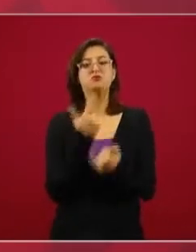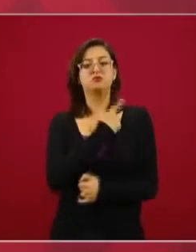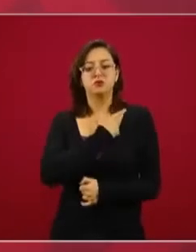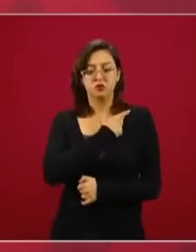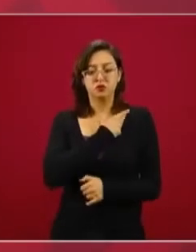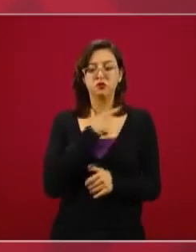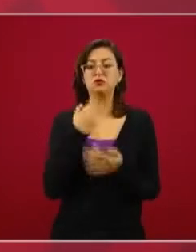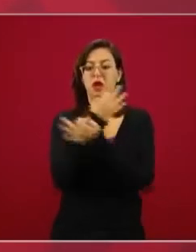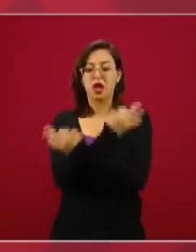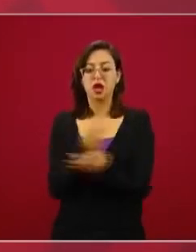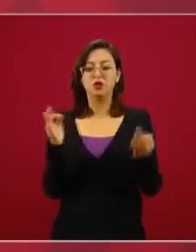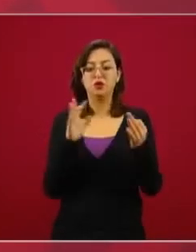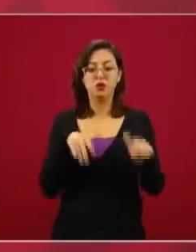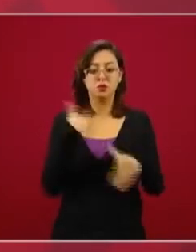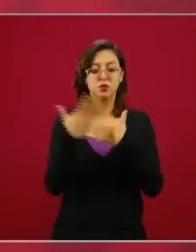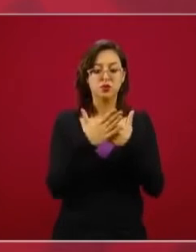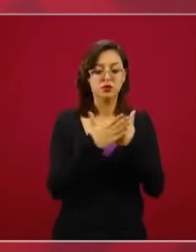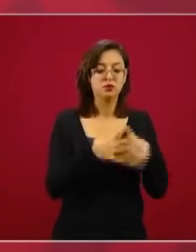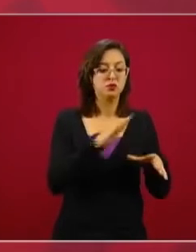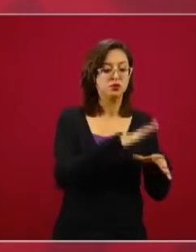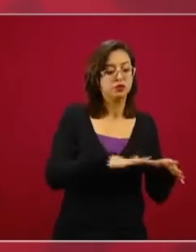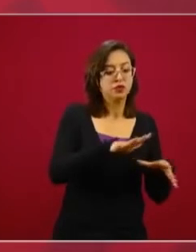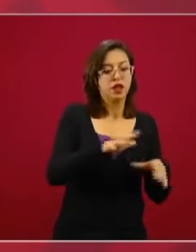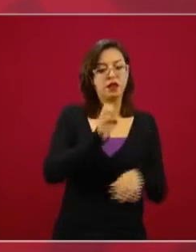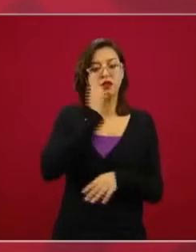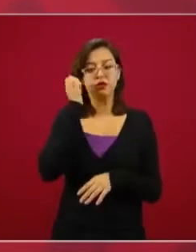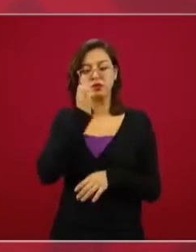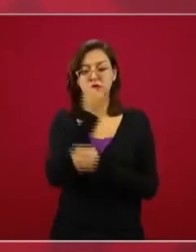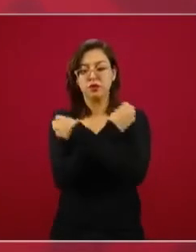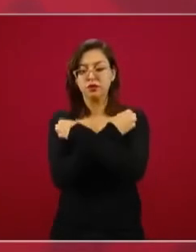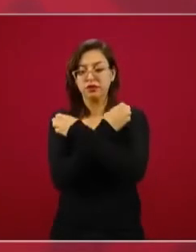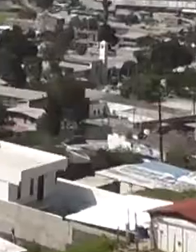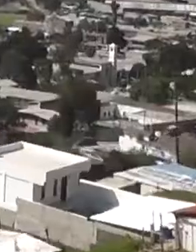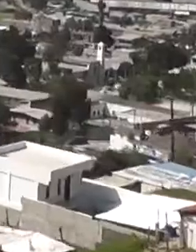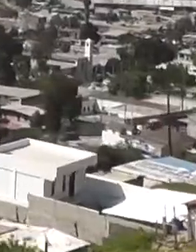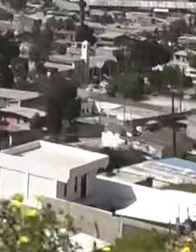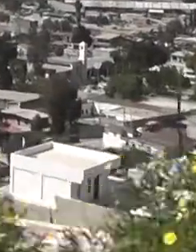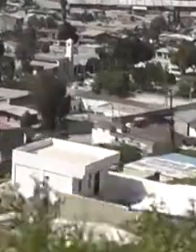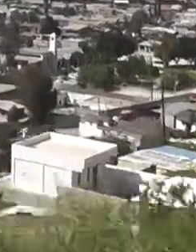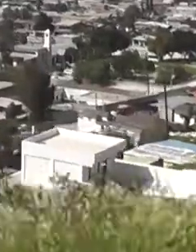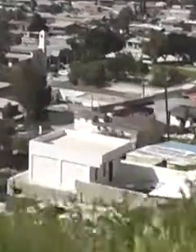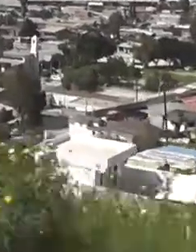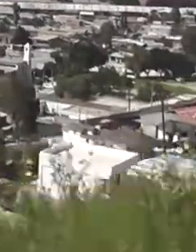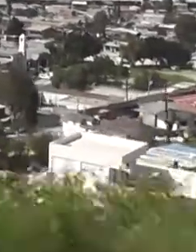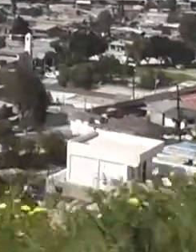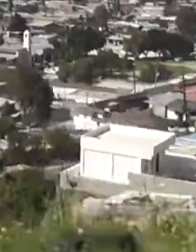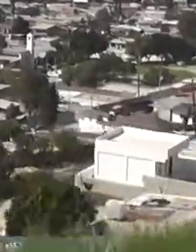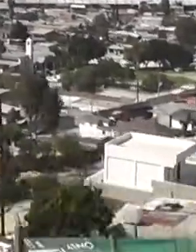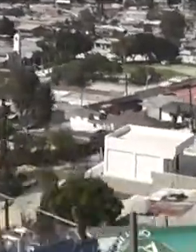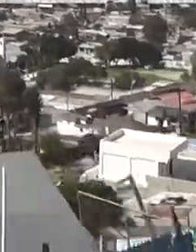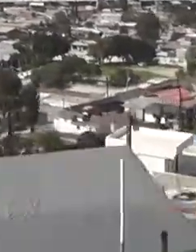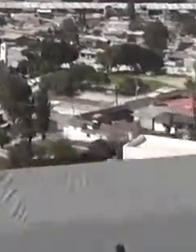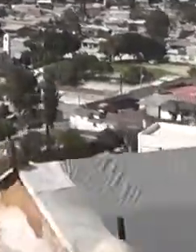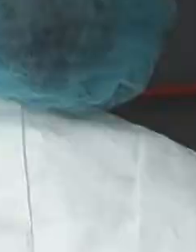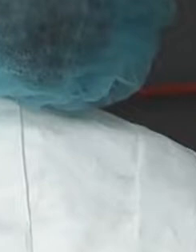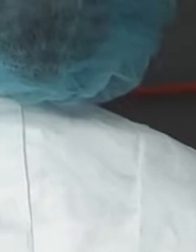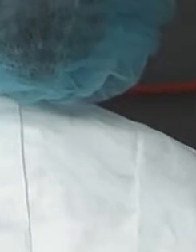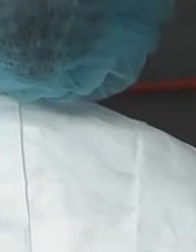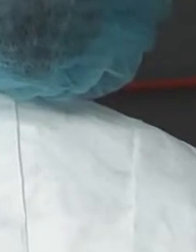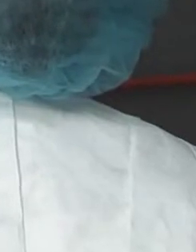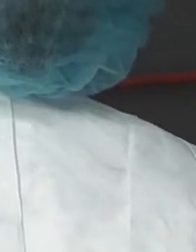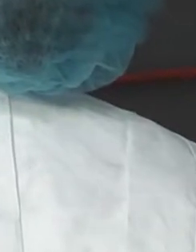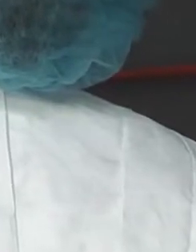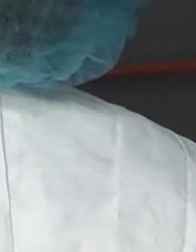las actividades sociales, educativas y económicas. En el norte no hay nada que festejar. En